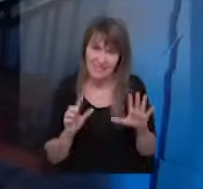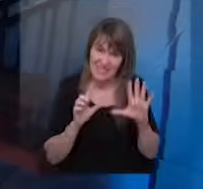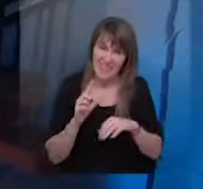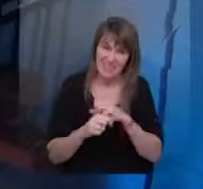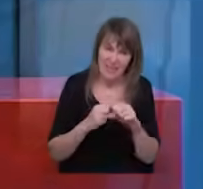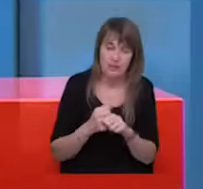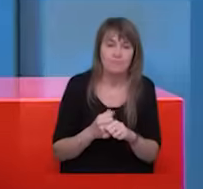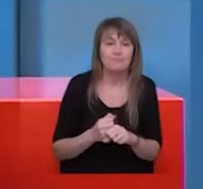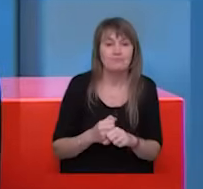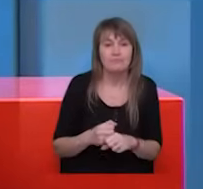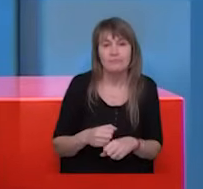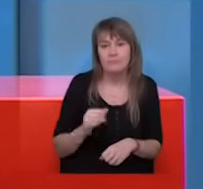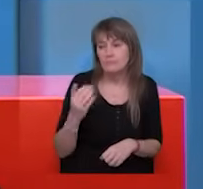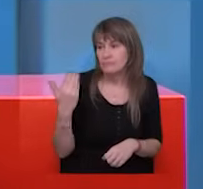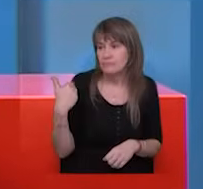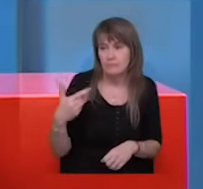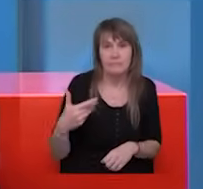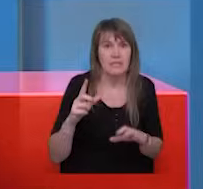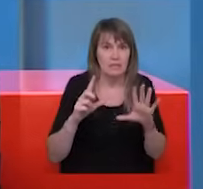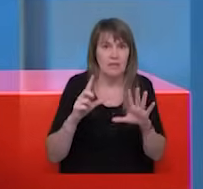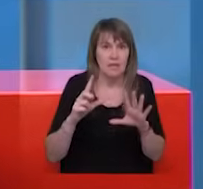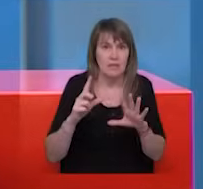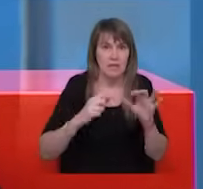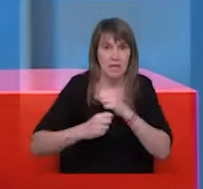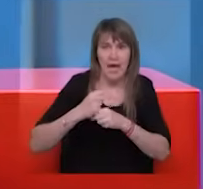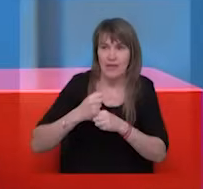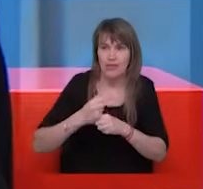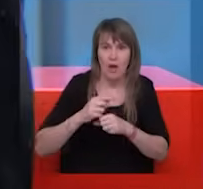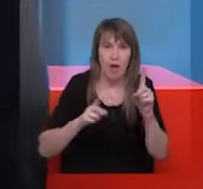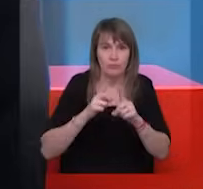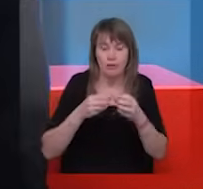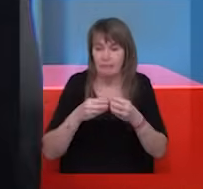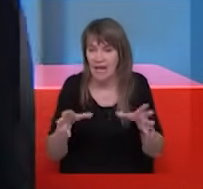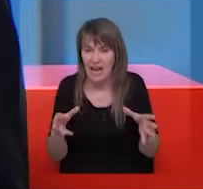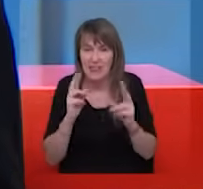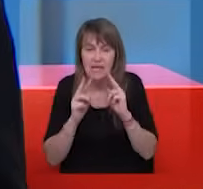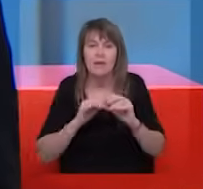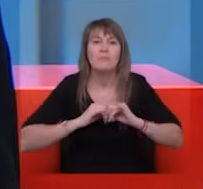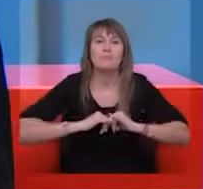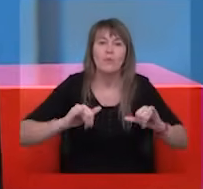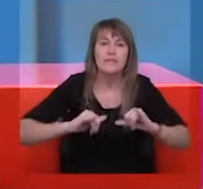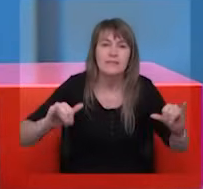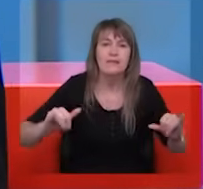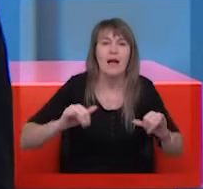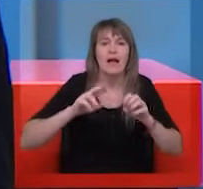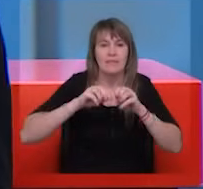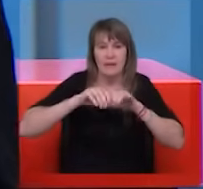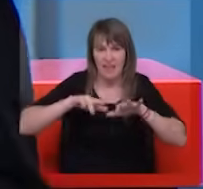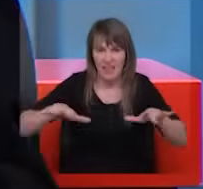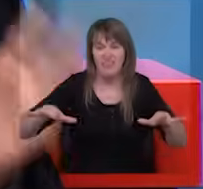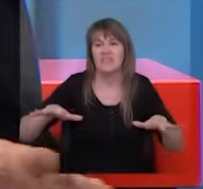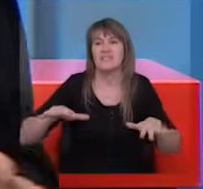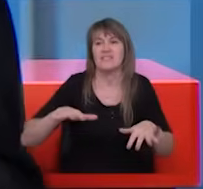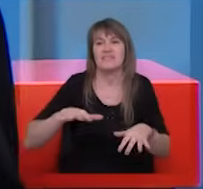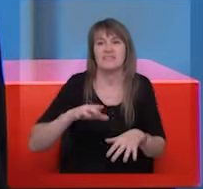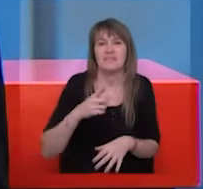7 años hay cosas como que este se pierden de vista por ejemplo toda la publicidad en las redes sociales no está